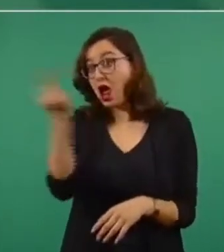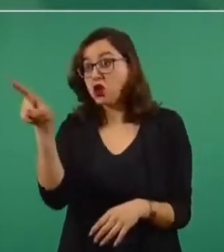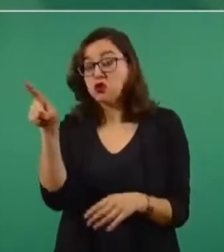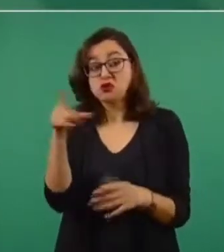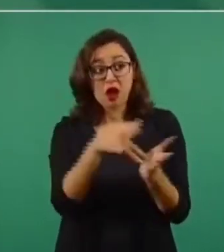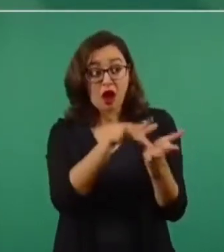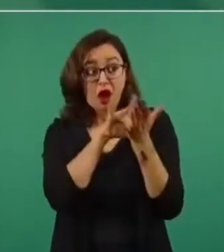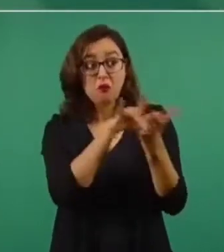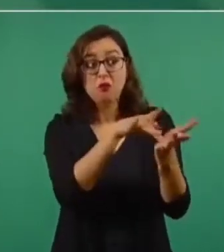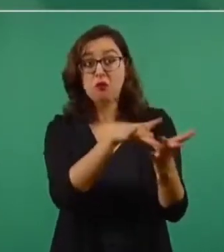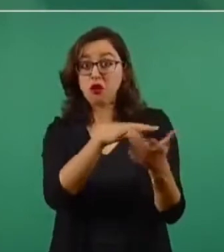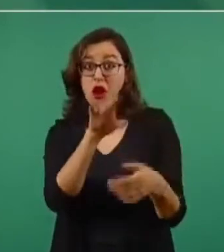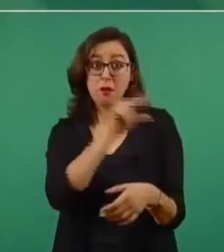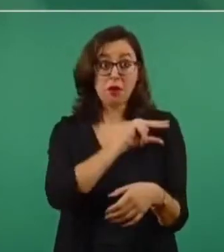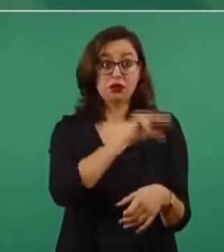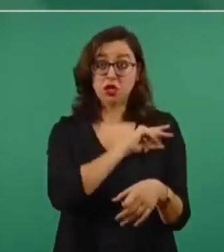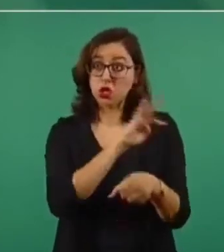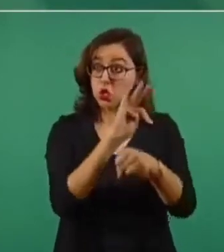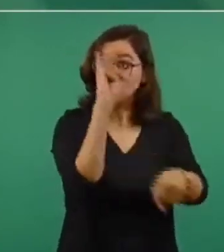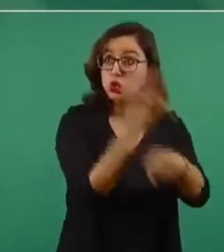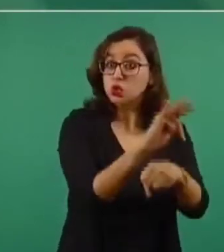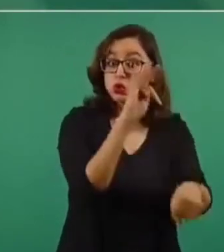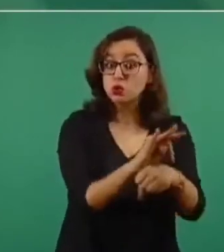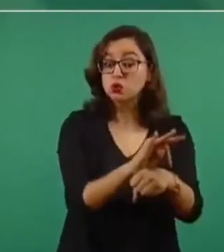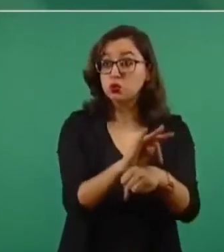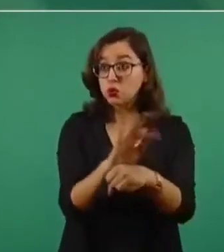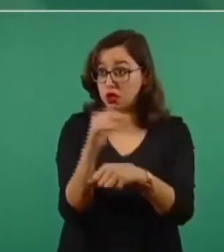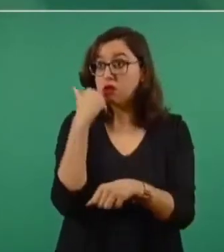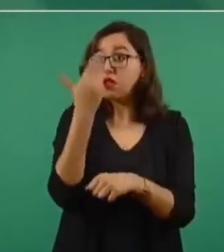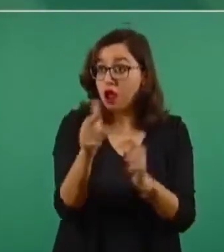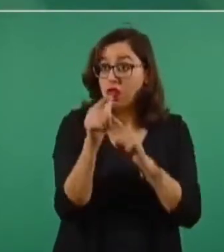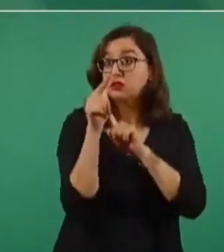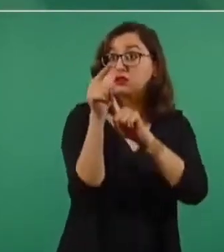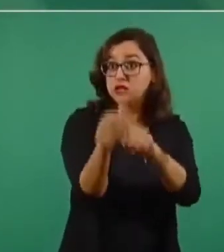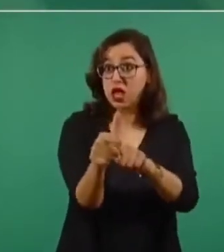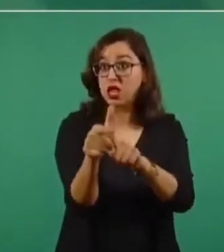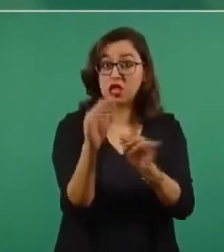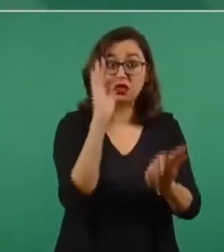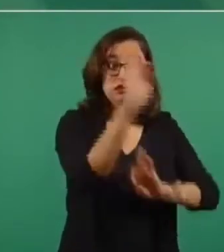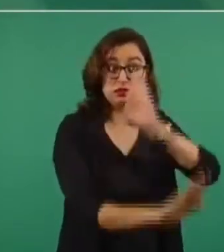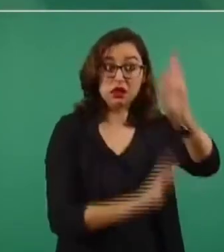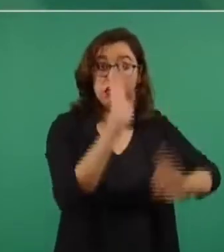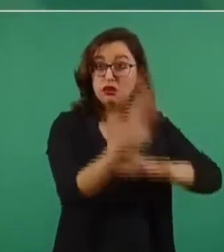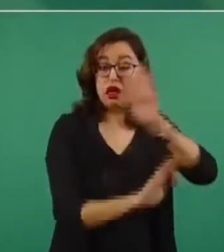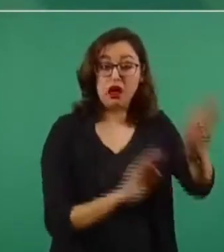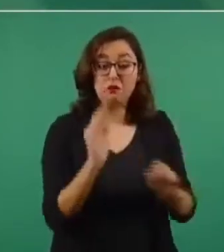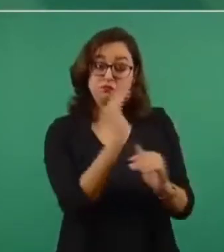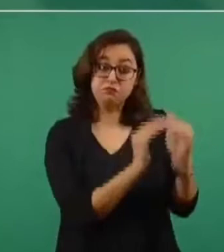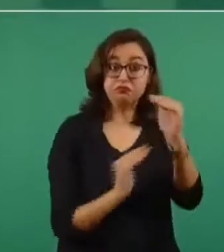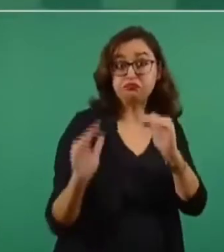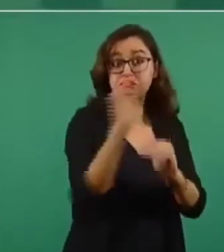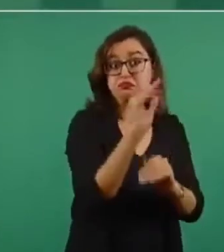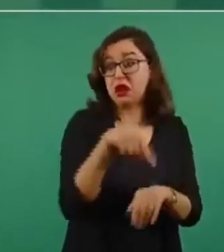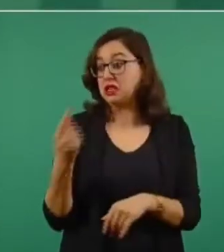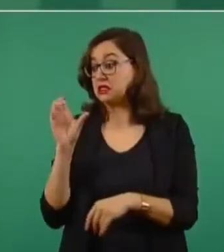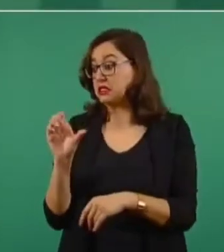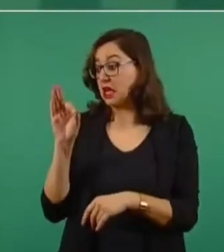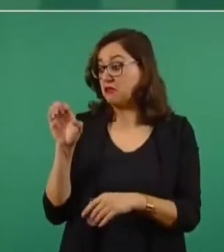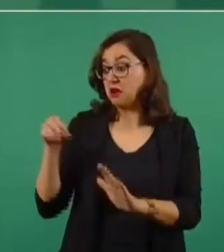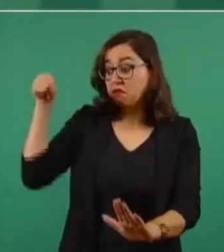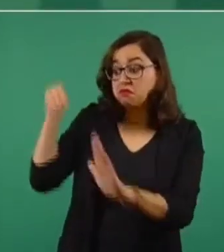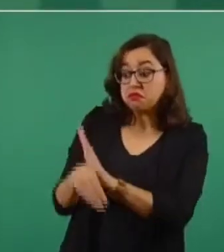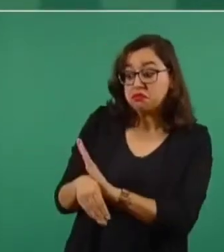el que empresas particulares tengan mejor trato que la Comisión Federal de Electricidad,